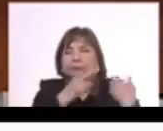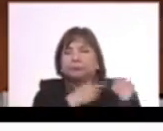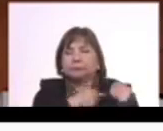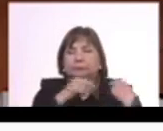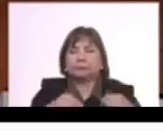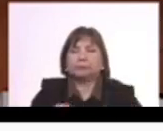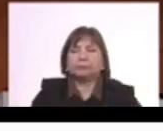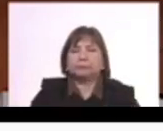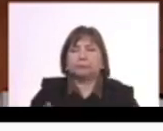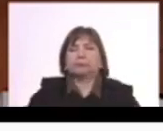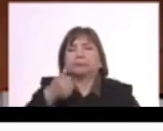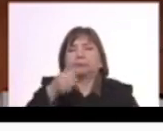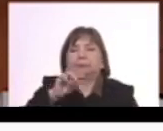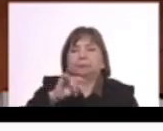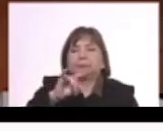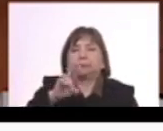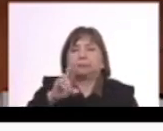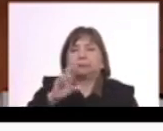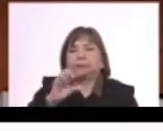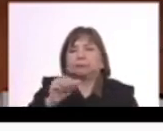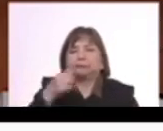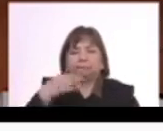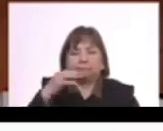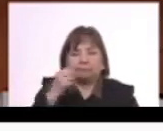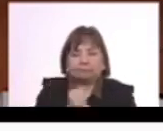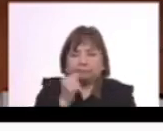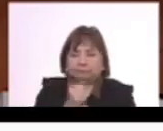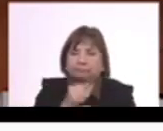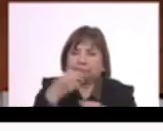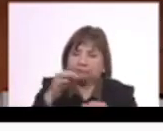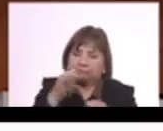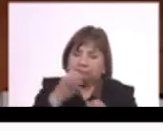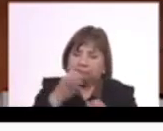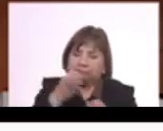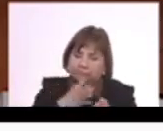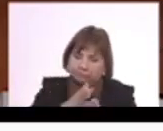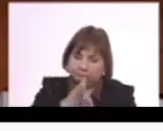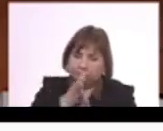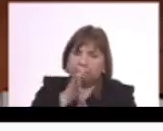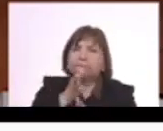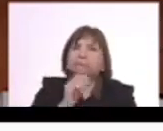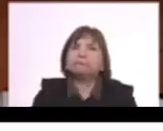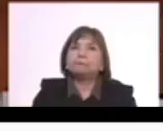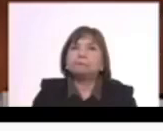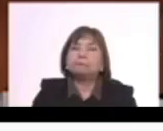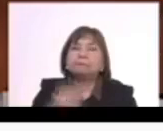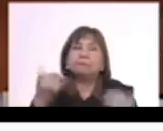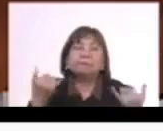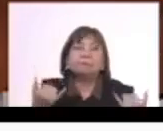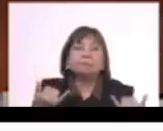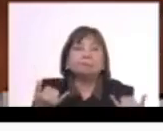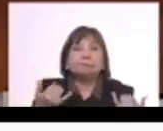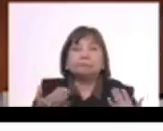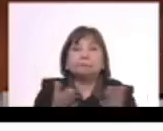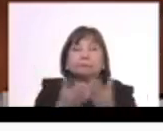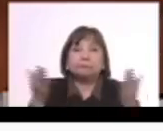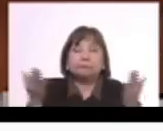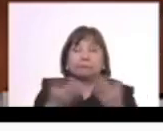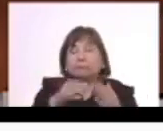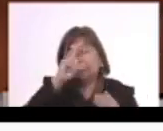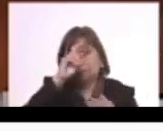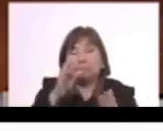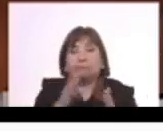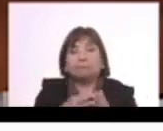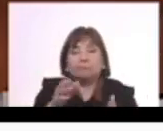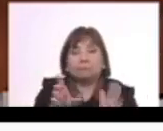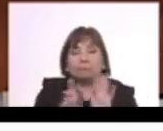presidente de la comisión, el doctor José Luna, de trabajar siempre en esa línea. Hoy día en el Perú no se han publicado